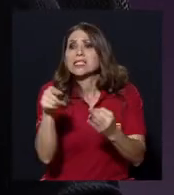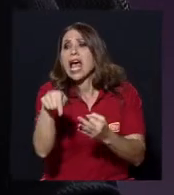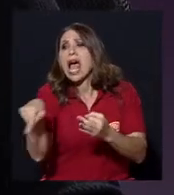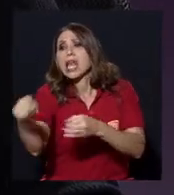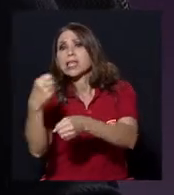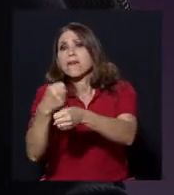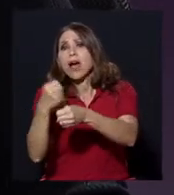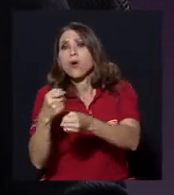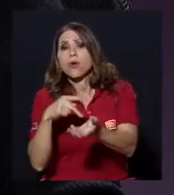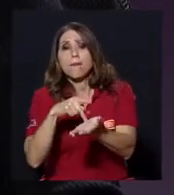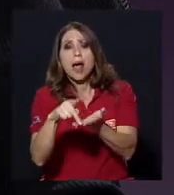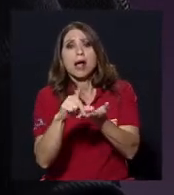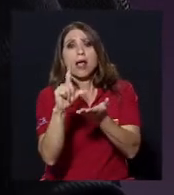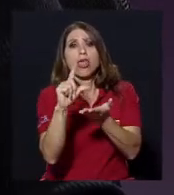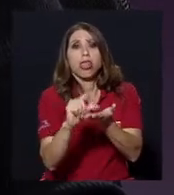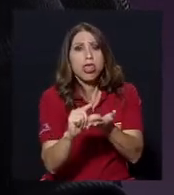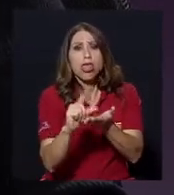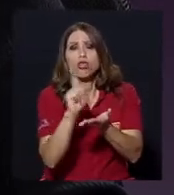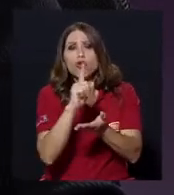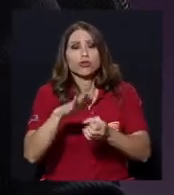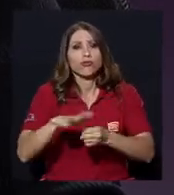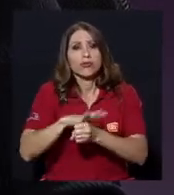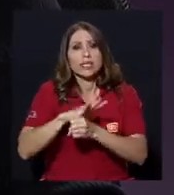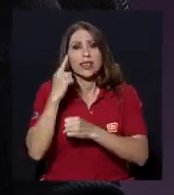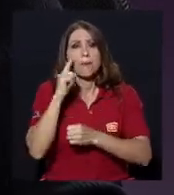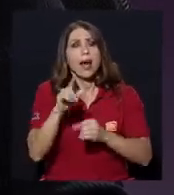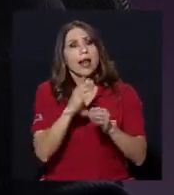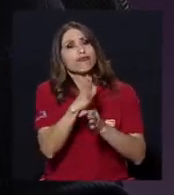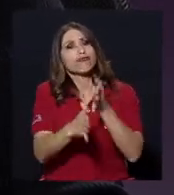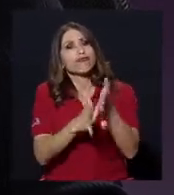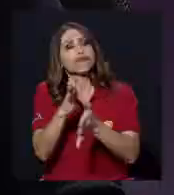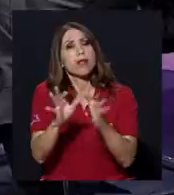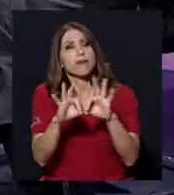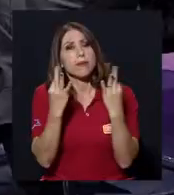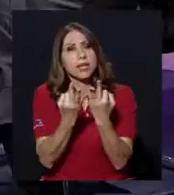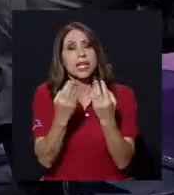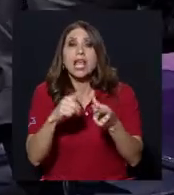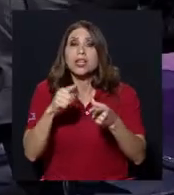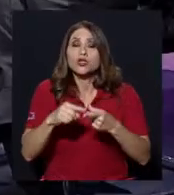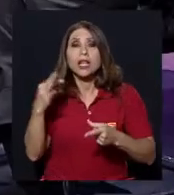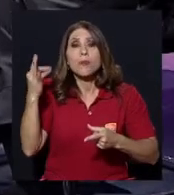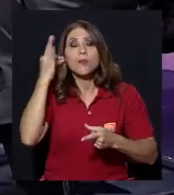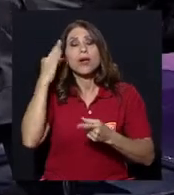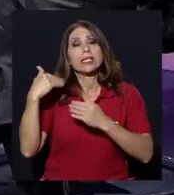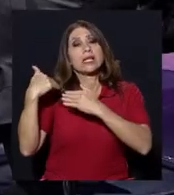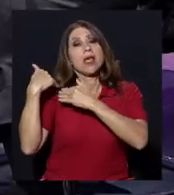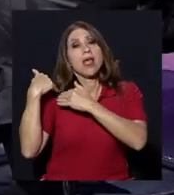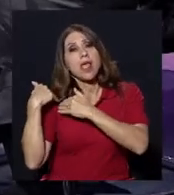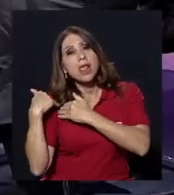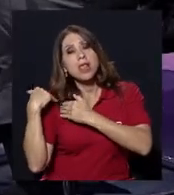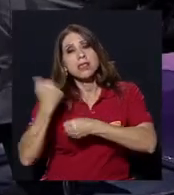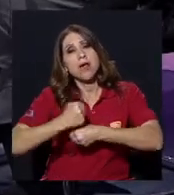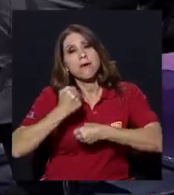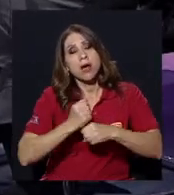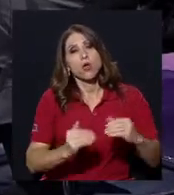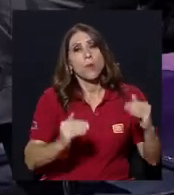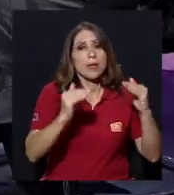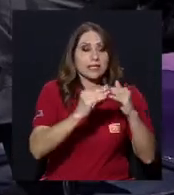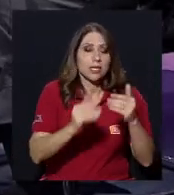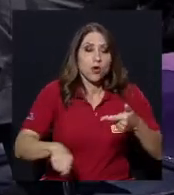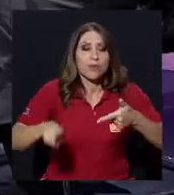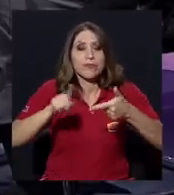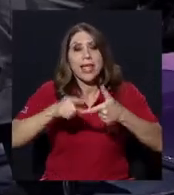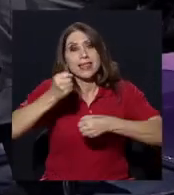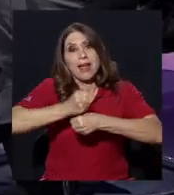mundo público no sea suficiente para mantener a su familia. Entonces, las mujeres viven con una recarga de trabajo, del trabajo doméstico,